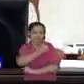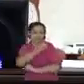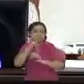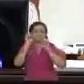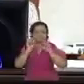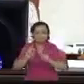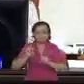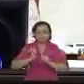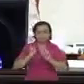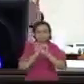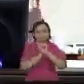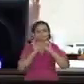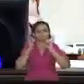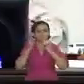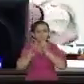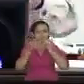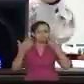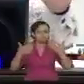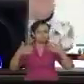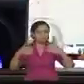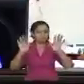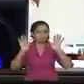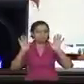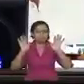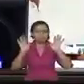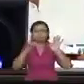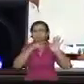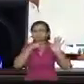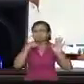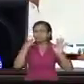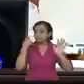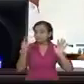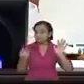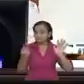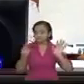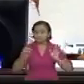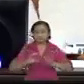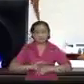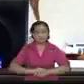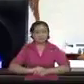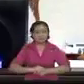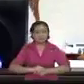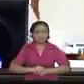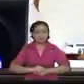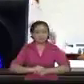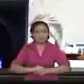enfrentar cualquier. Esa es la realidad.